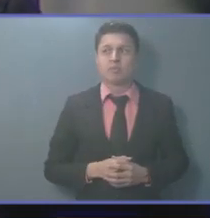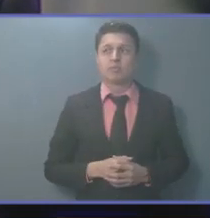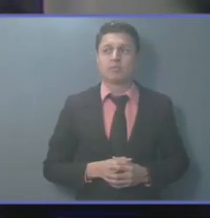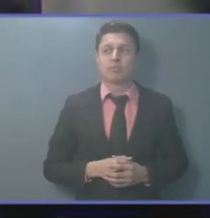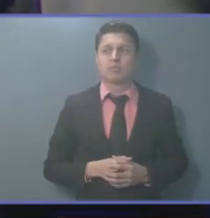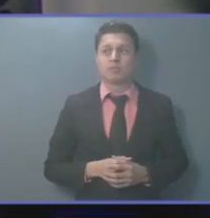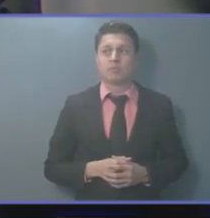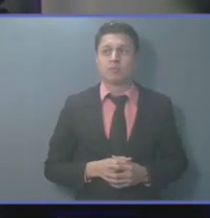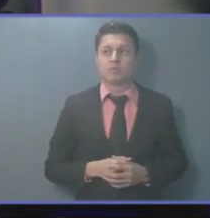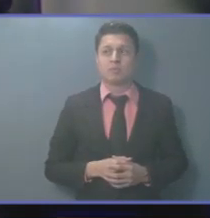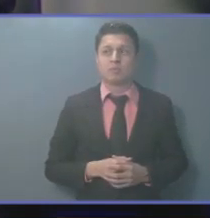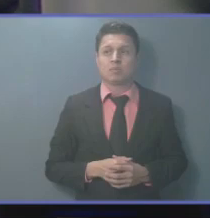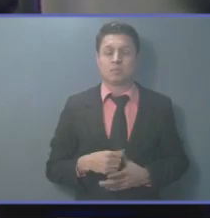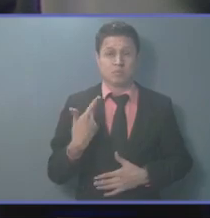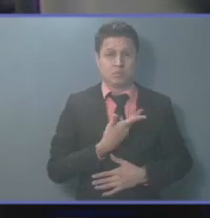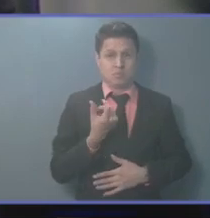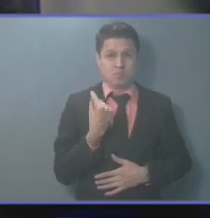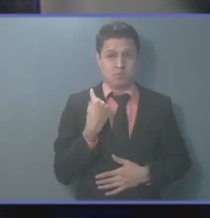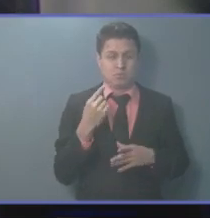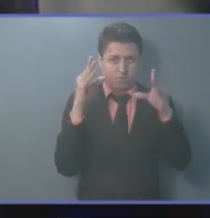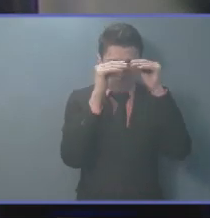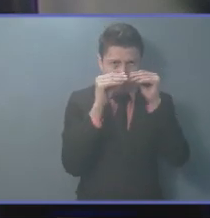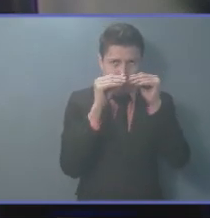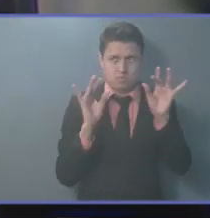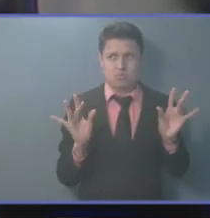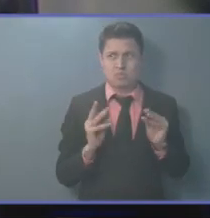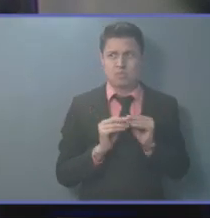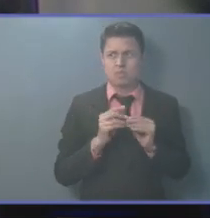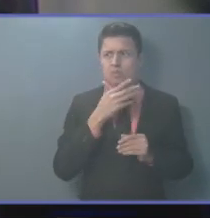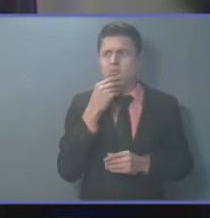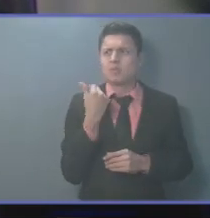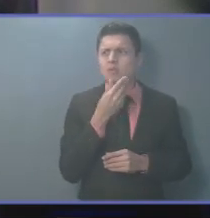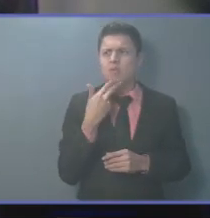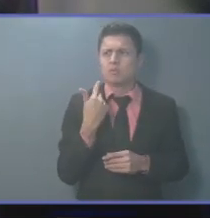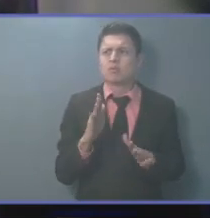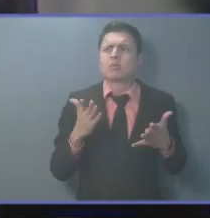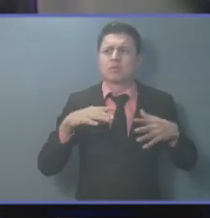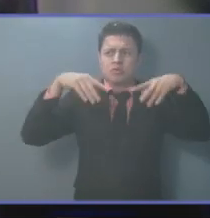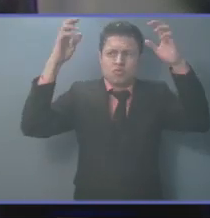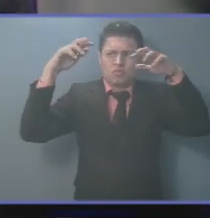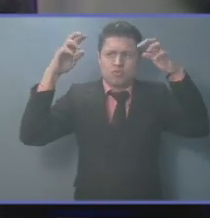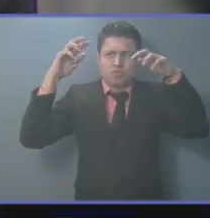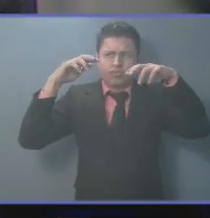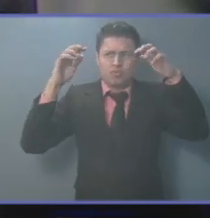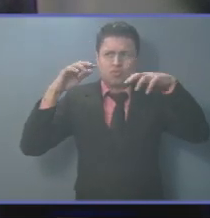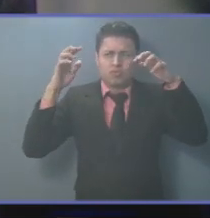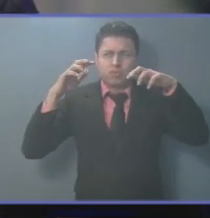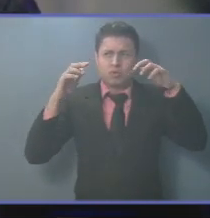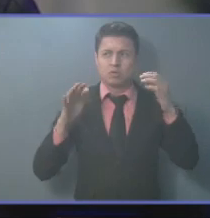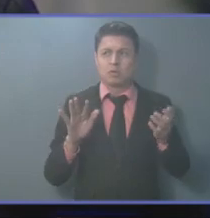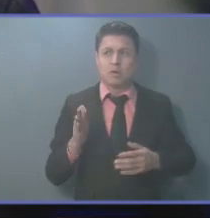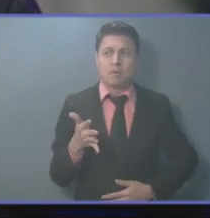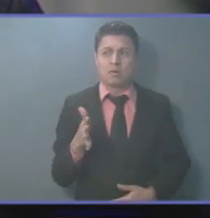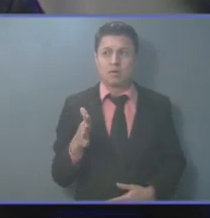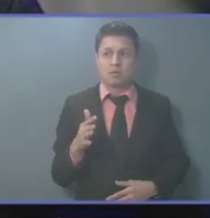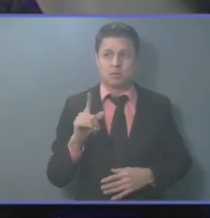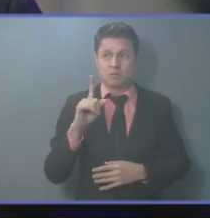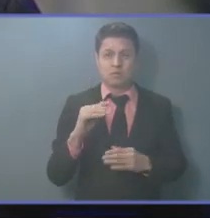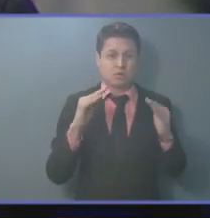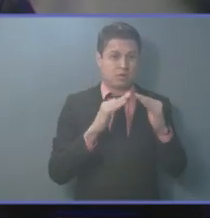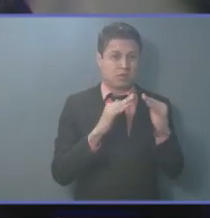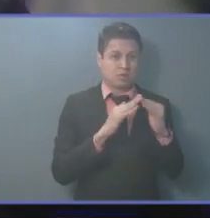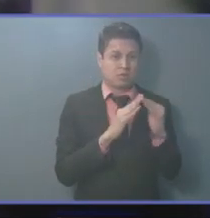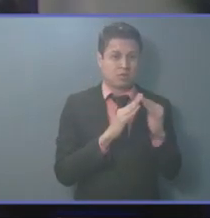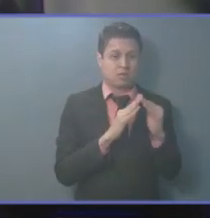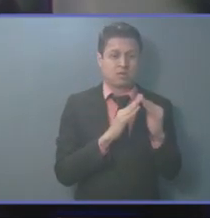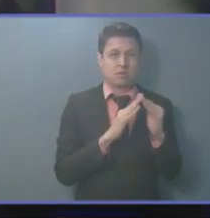que tuvimos anoche, uno decía, ¿qué tanto está lloviendo? Pareciera que cada casa recibía